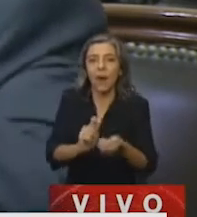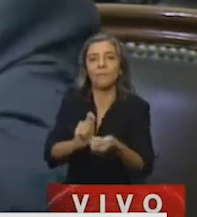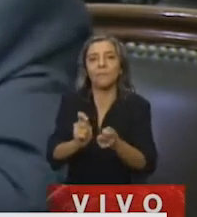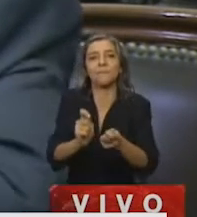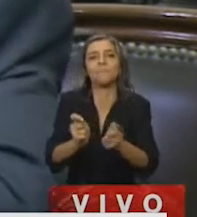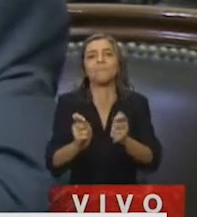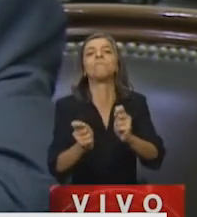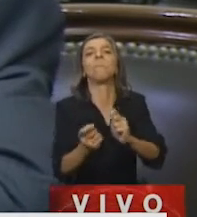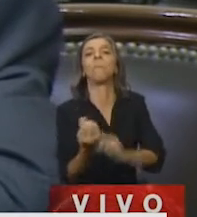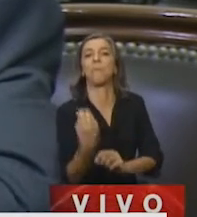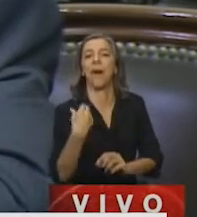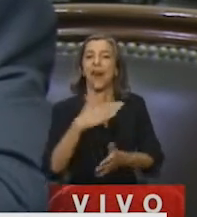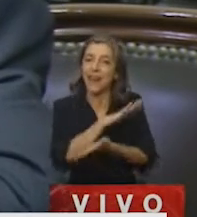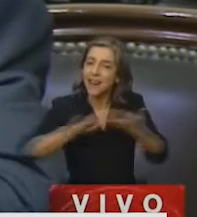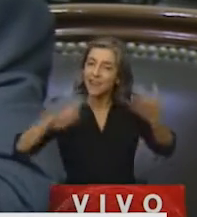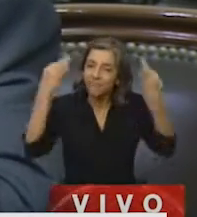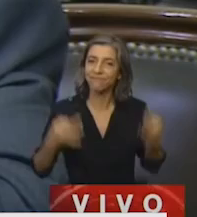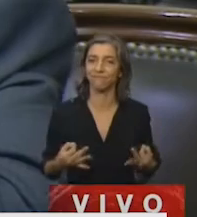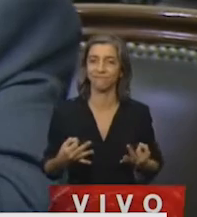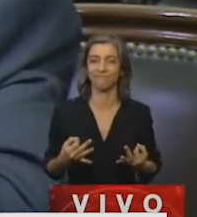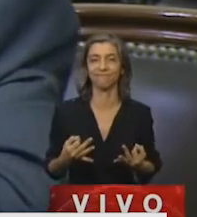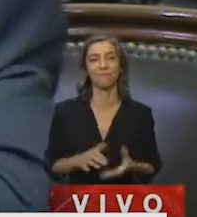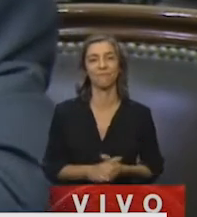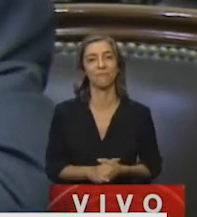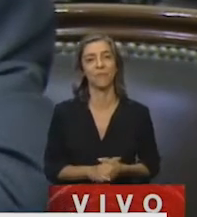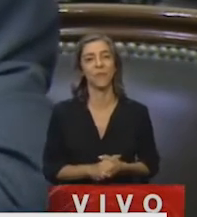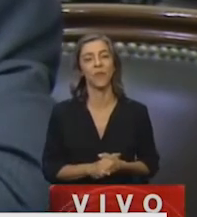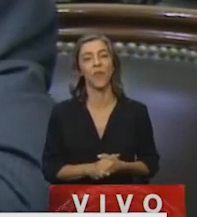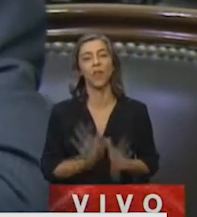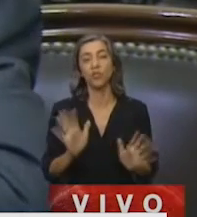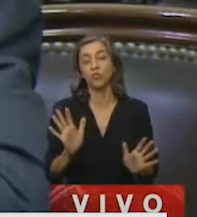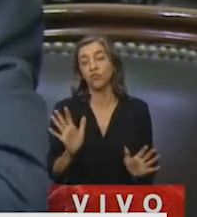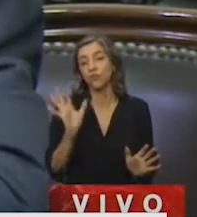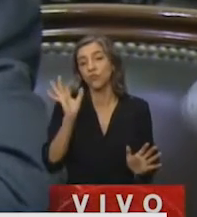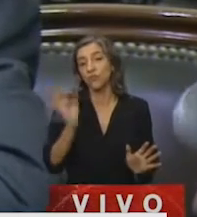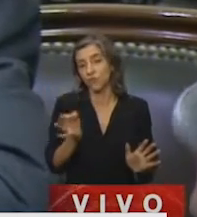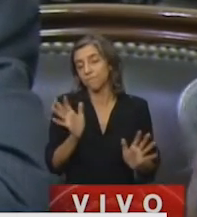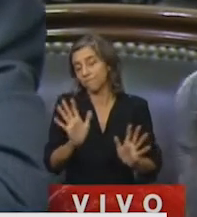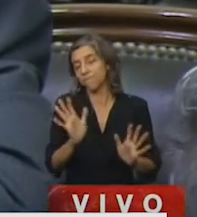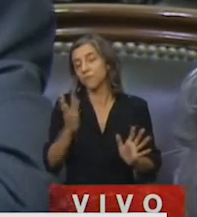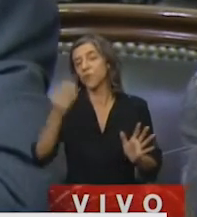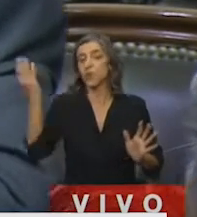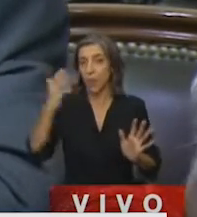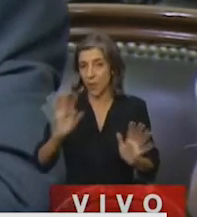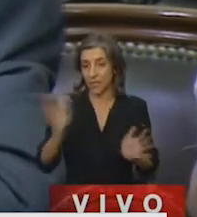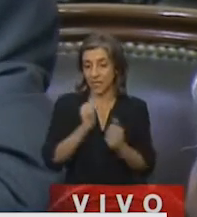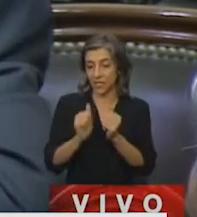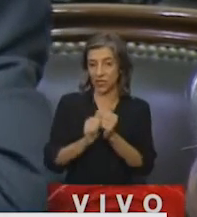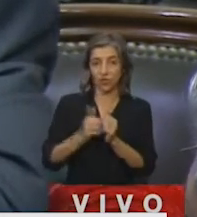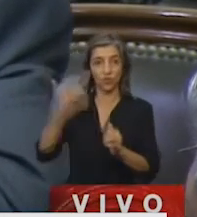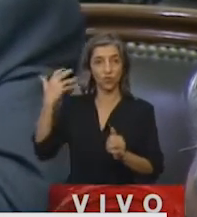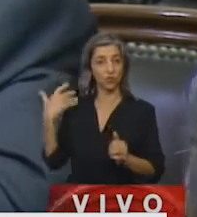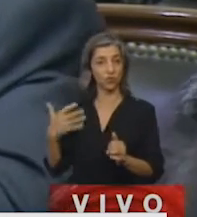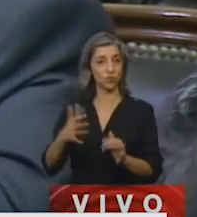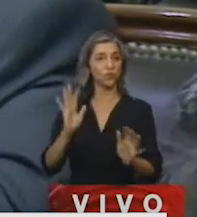acá es donde aparece otra problemática, y es que muchas veces, a lo largo de la historia,